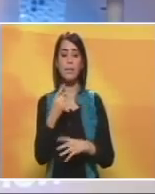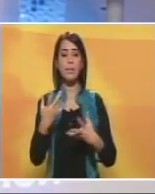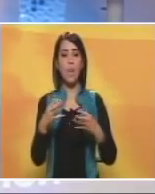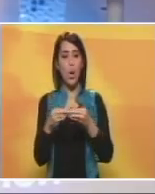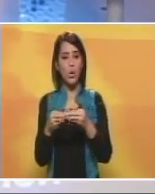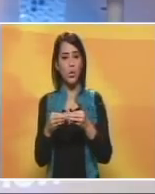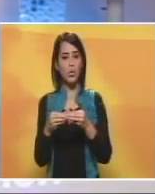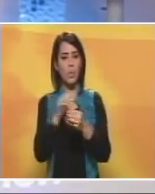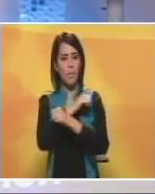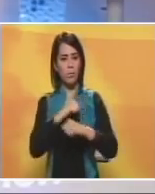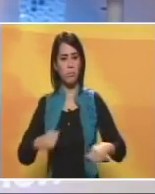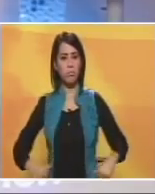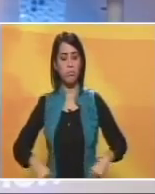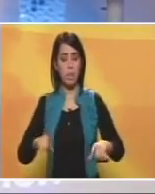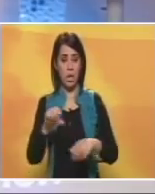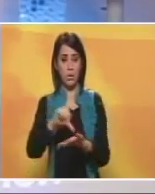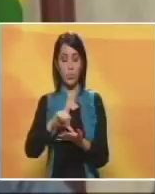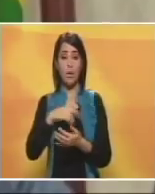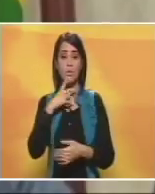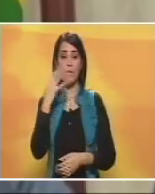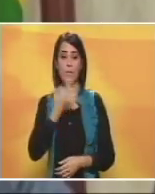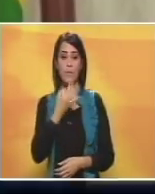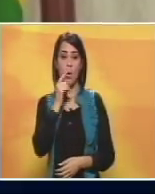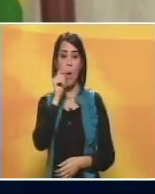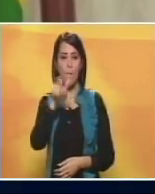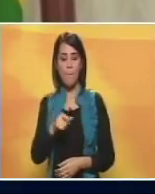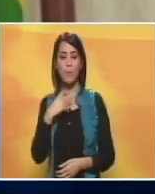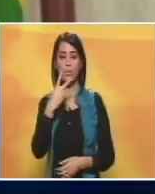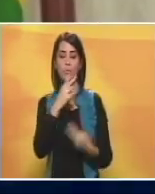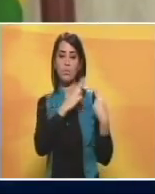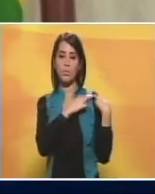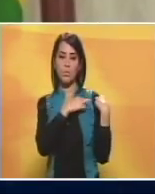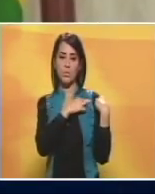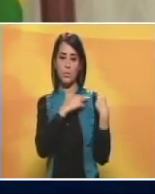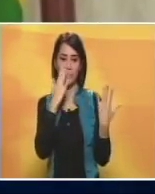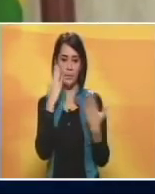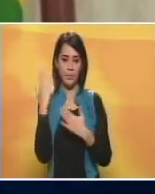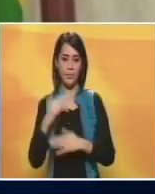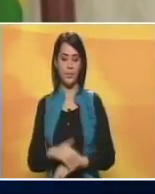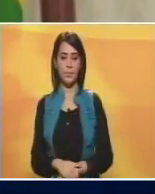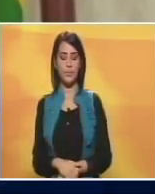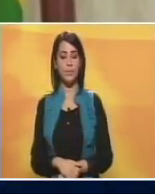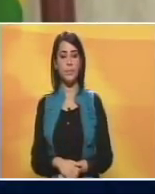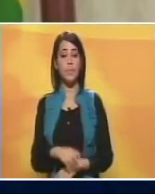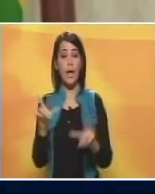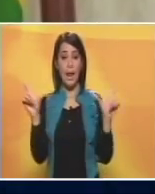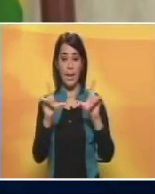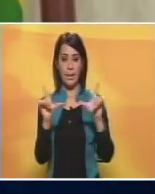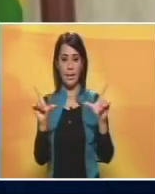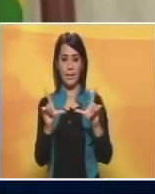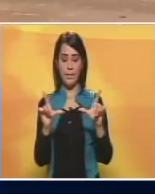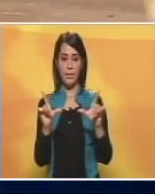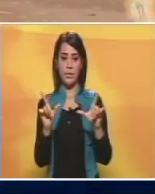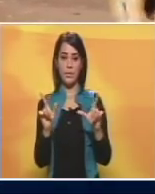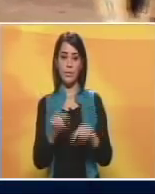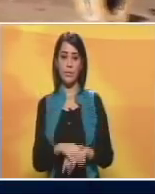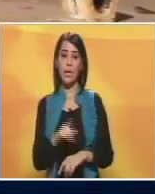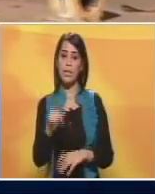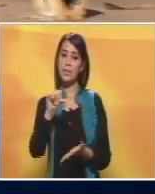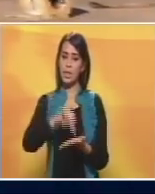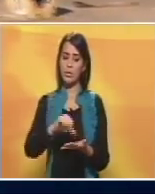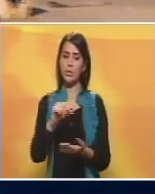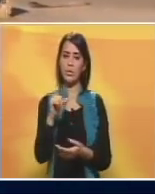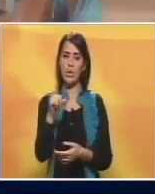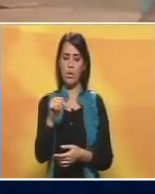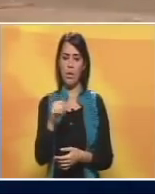ejército que patrulla la ciudad. Así lo afirmó el portavoz presidencial George Charamba en la televisión estatal. En el centro de la ciudad